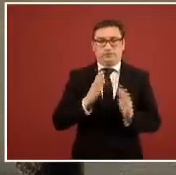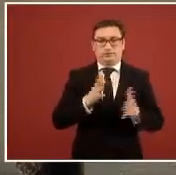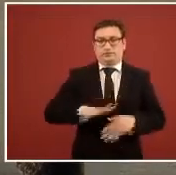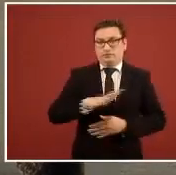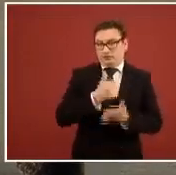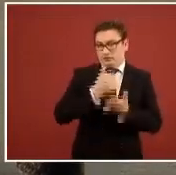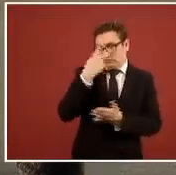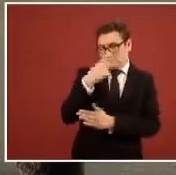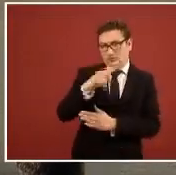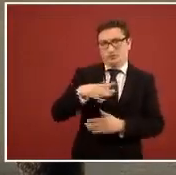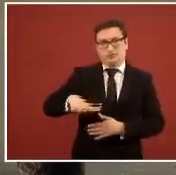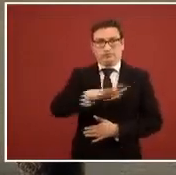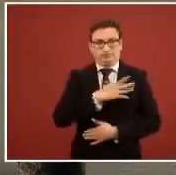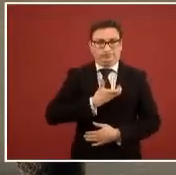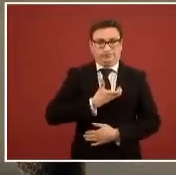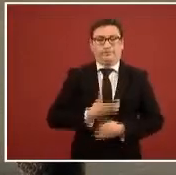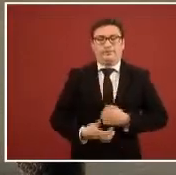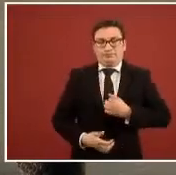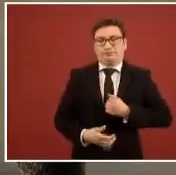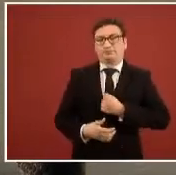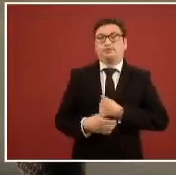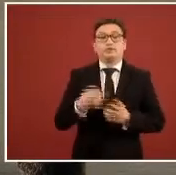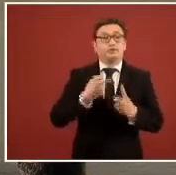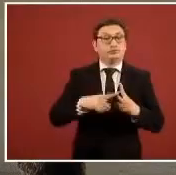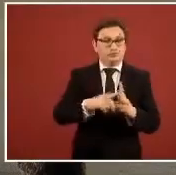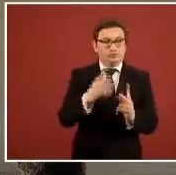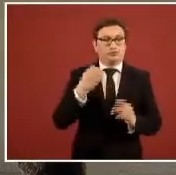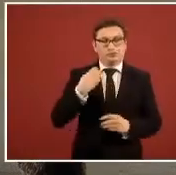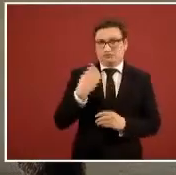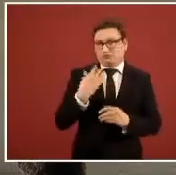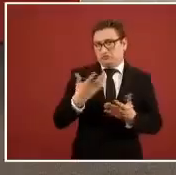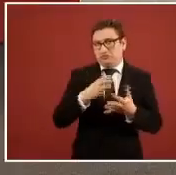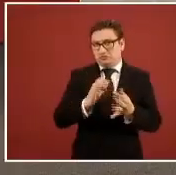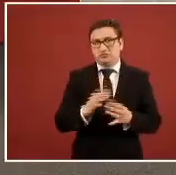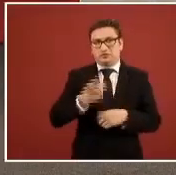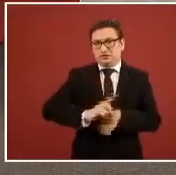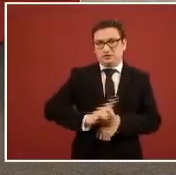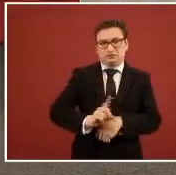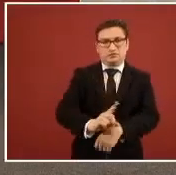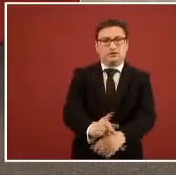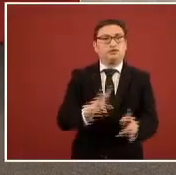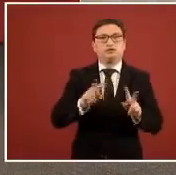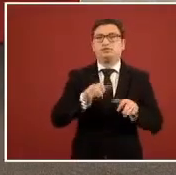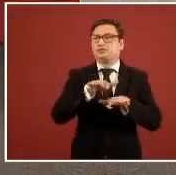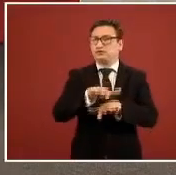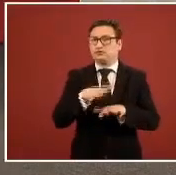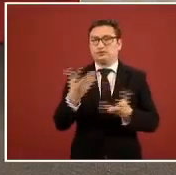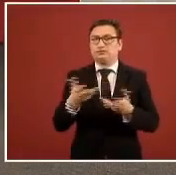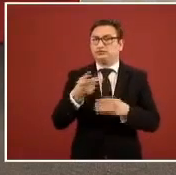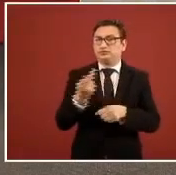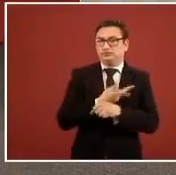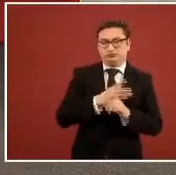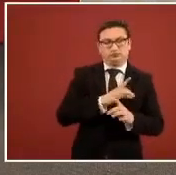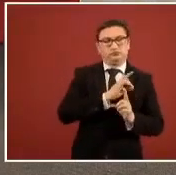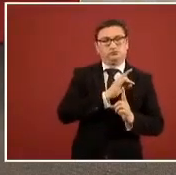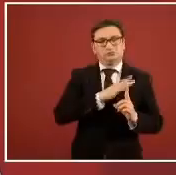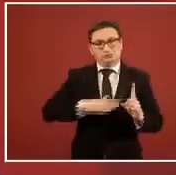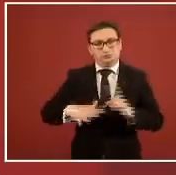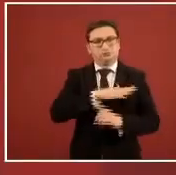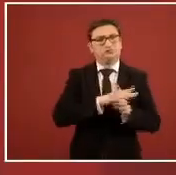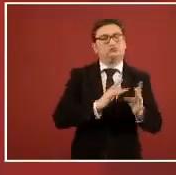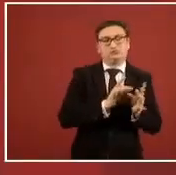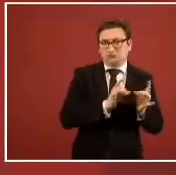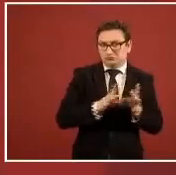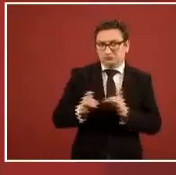Ciudad de México, en el Palacio Nacional. Vamos a iniciar la conferencia diaria sobre la situación de la